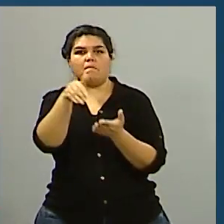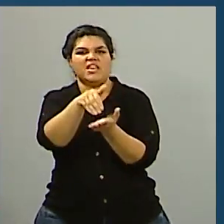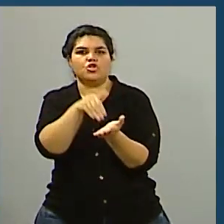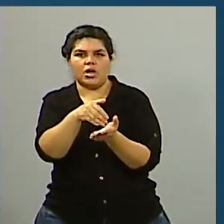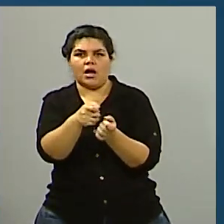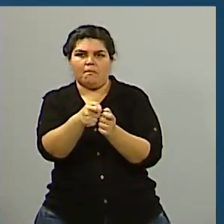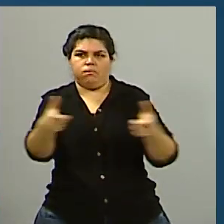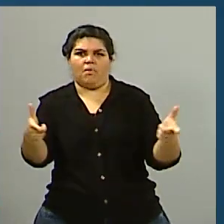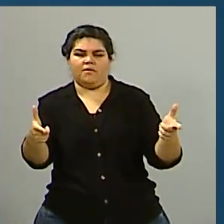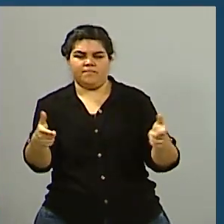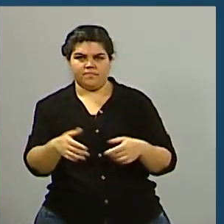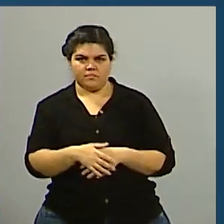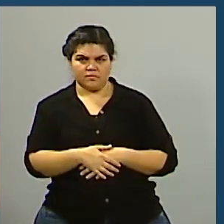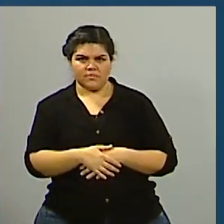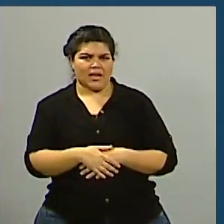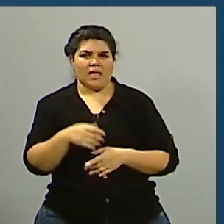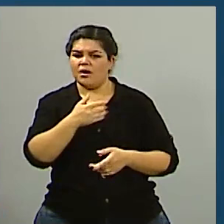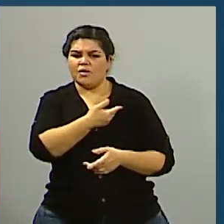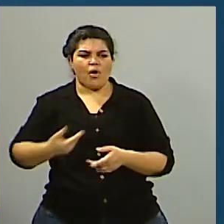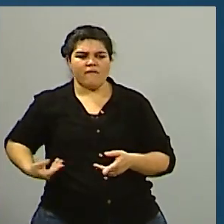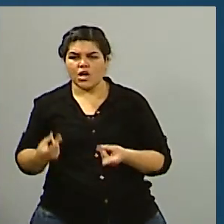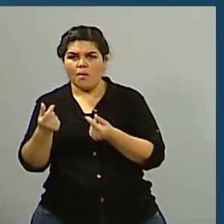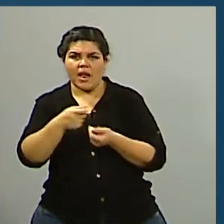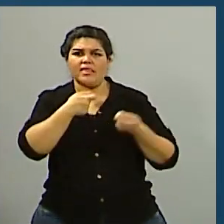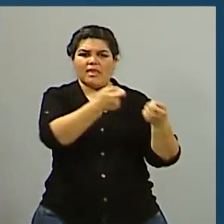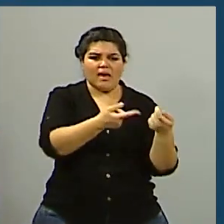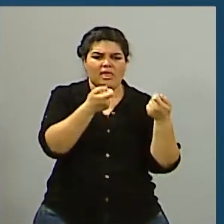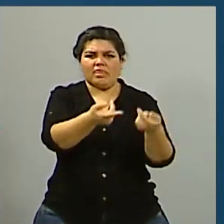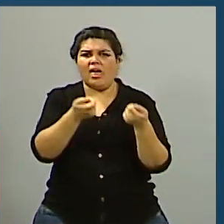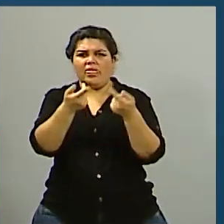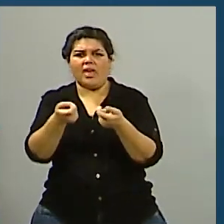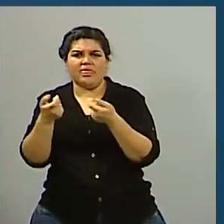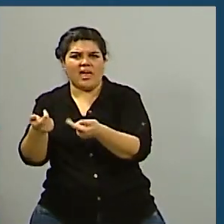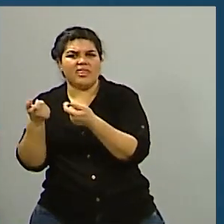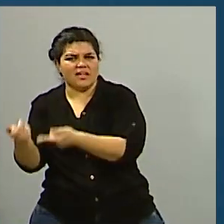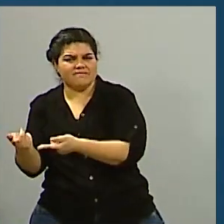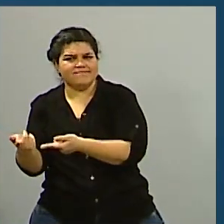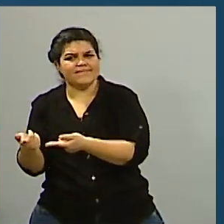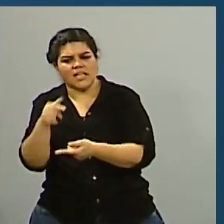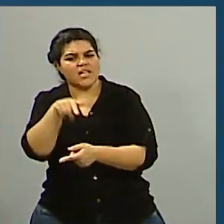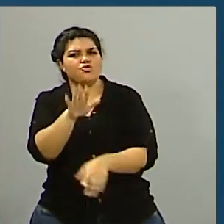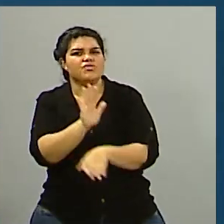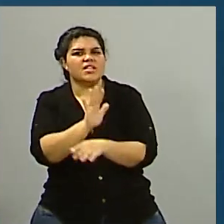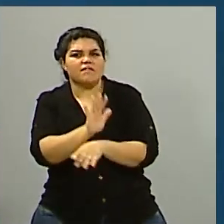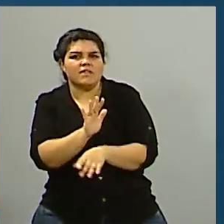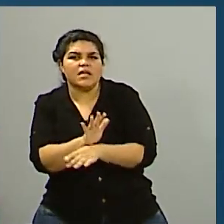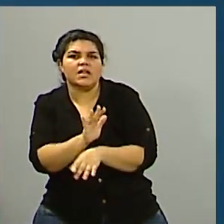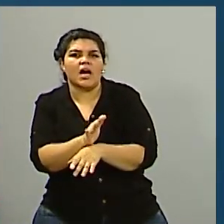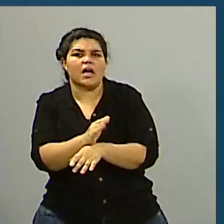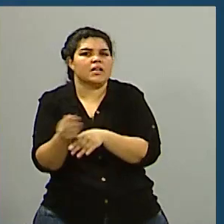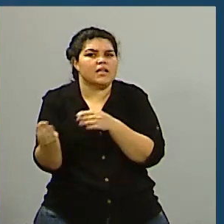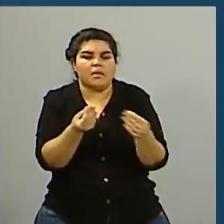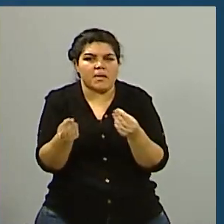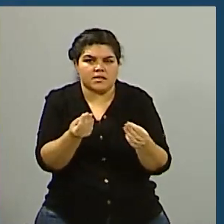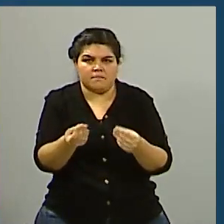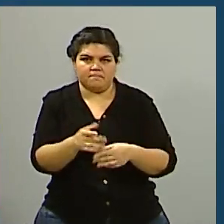tenido 140 planes hasta hace un par de años atrás, distintos planes. Pero, por ejemplo, para ir a lo concreto, ¿dónde impacta esto? No en la